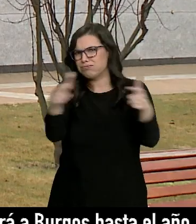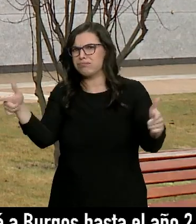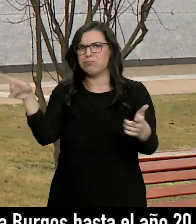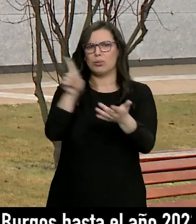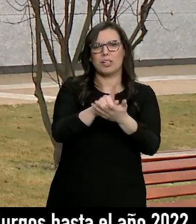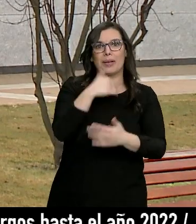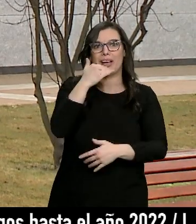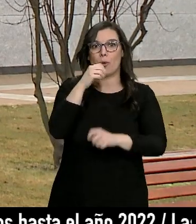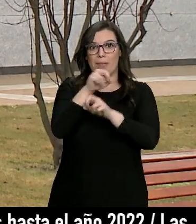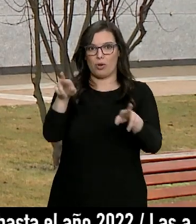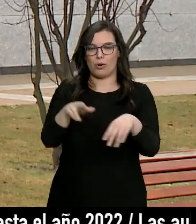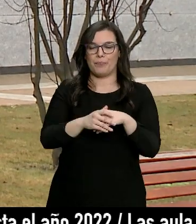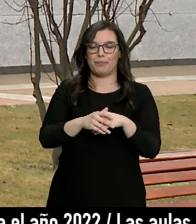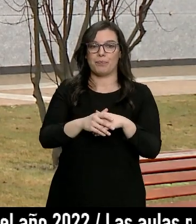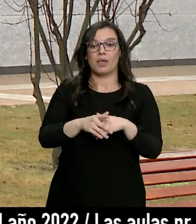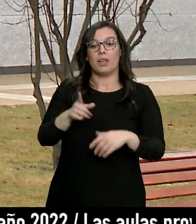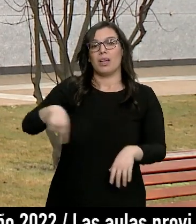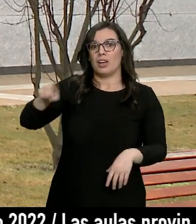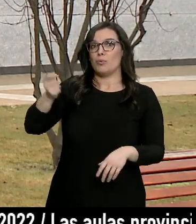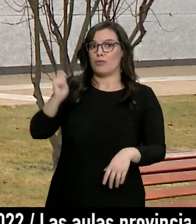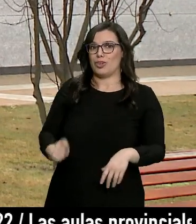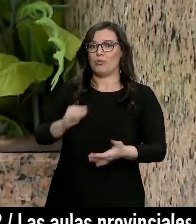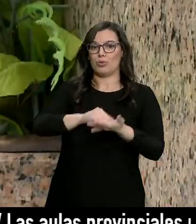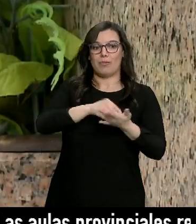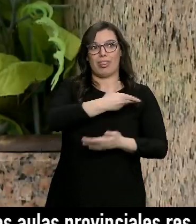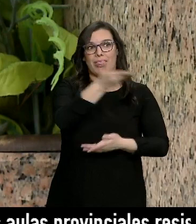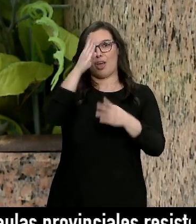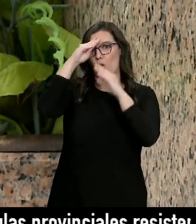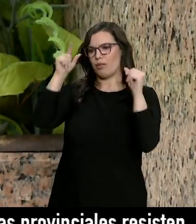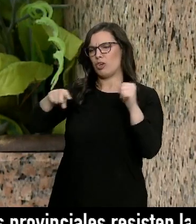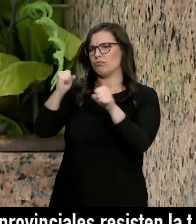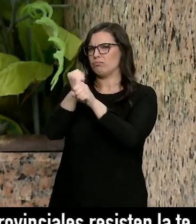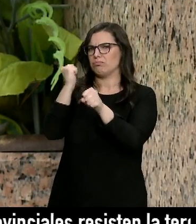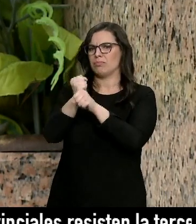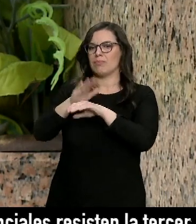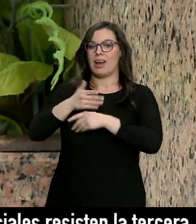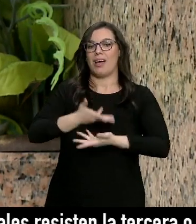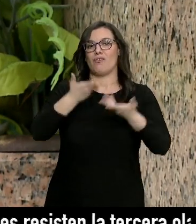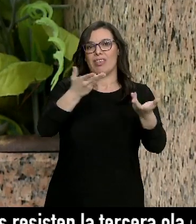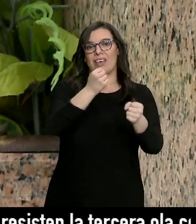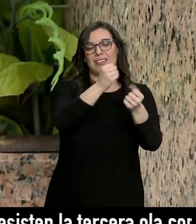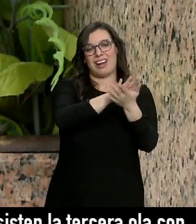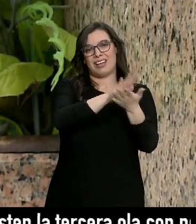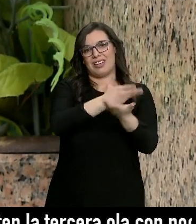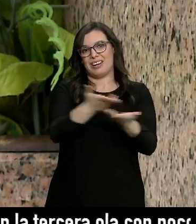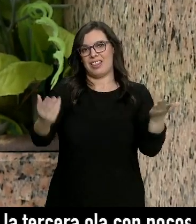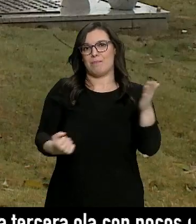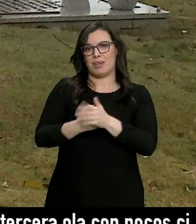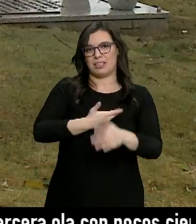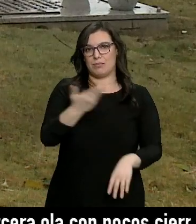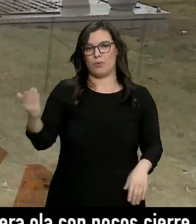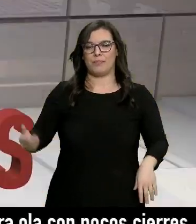pudiera existir. Son estos profesionales a veces olvidados los que sin descanso trabajan para la tranquilidad de todas las personas.